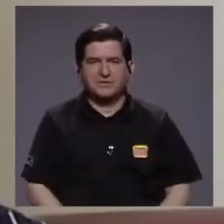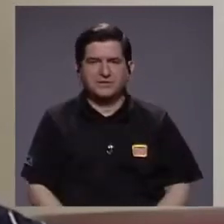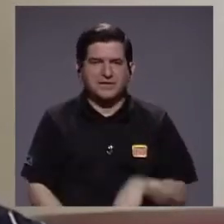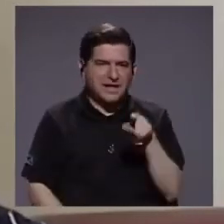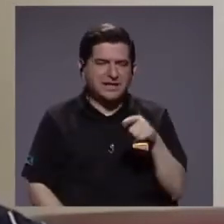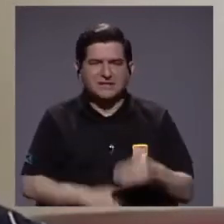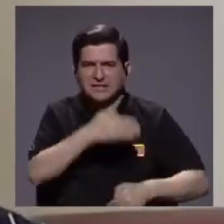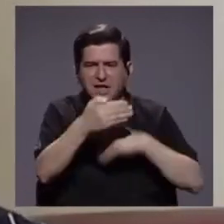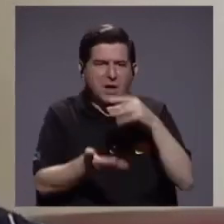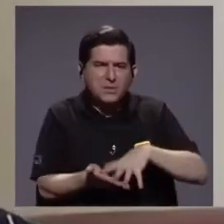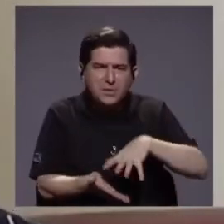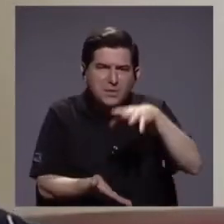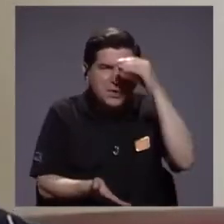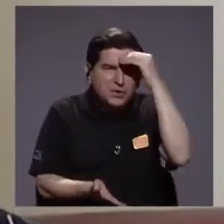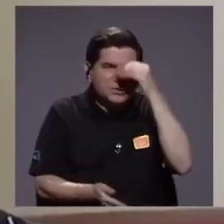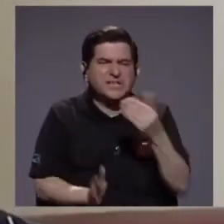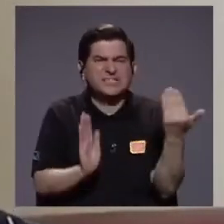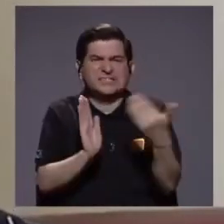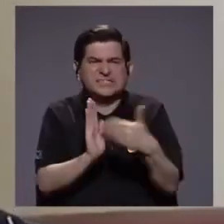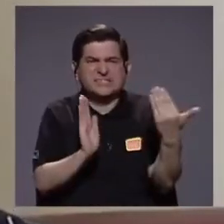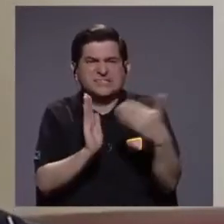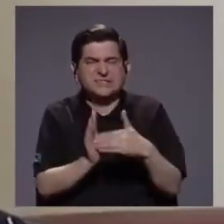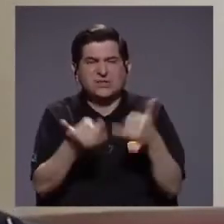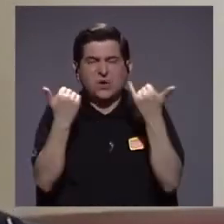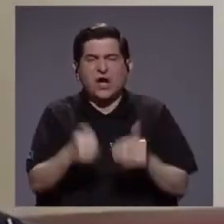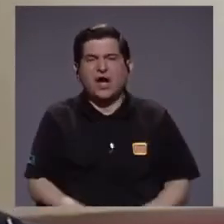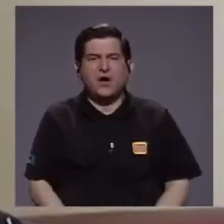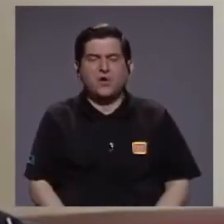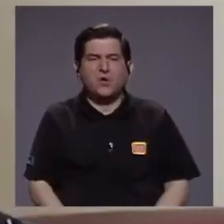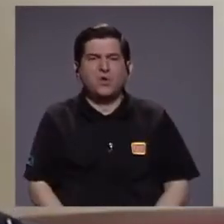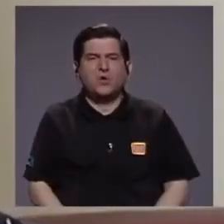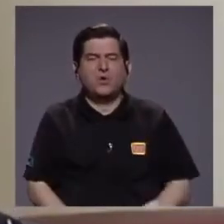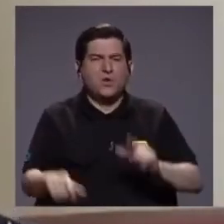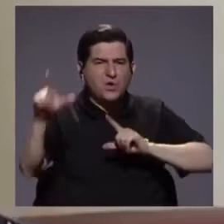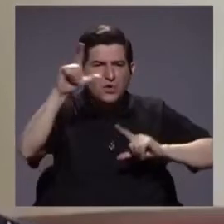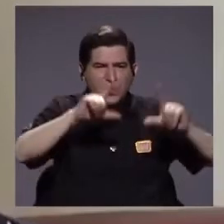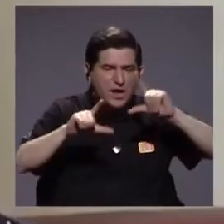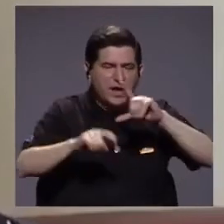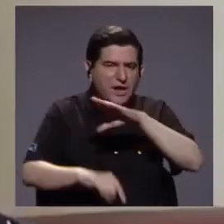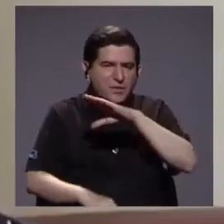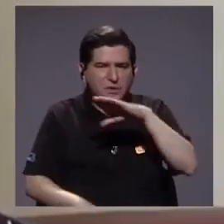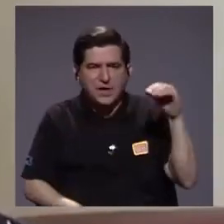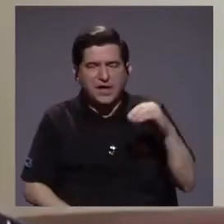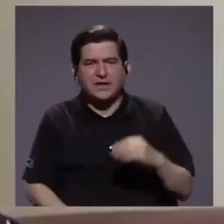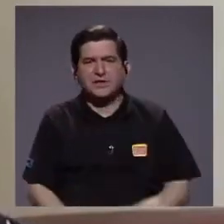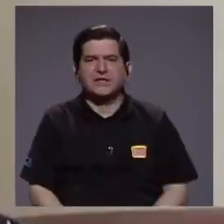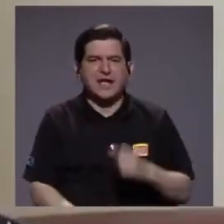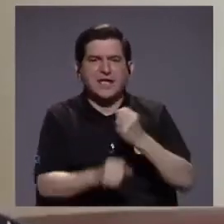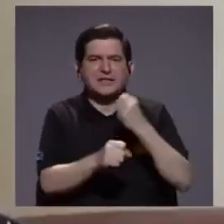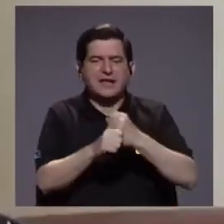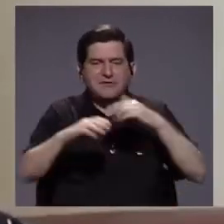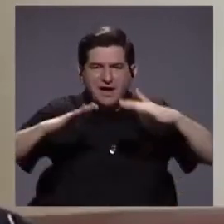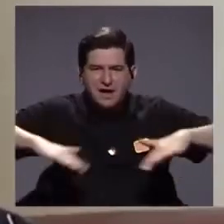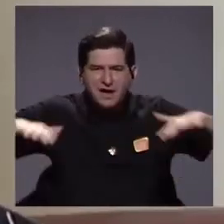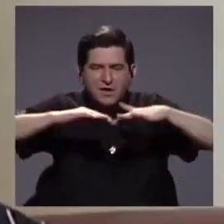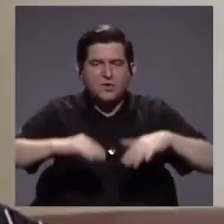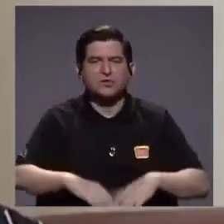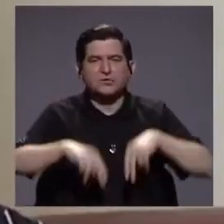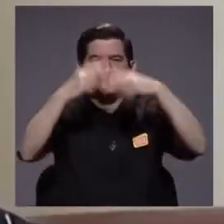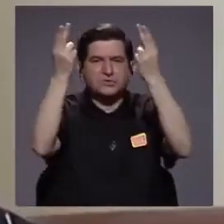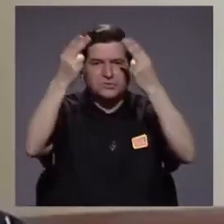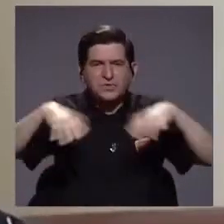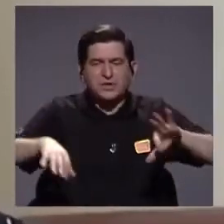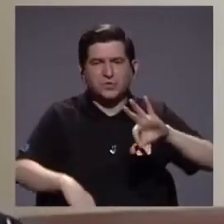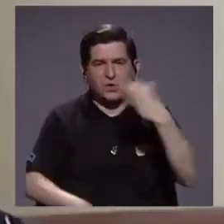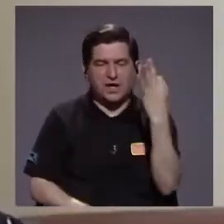el proceso de aprendizaje se ha visto afectado por la virtualización de los laboratorios, giras y trabajos de campo. ¿Qué